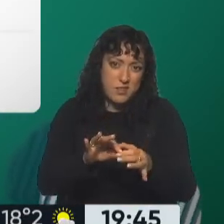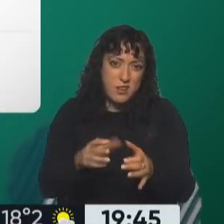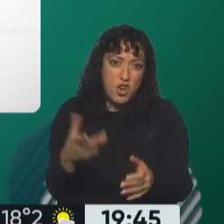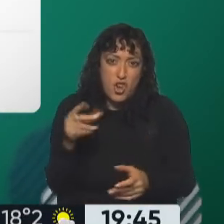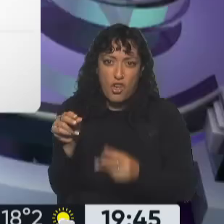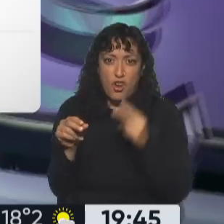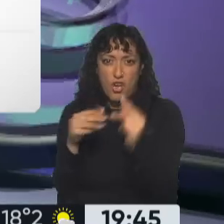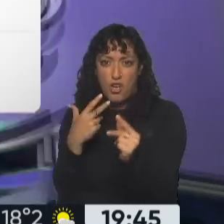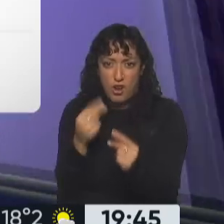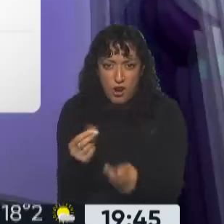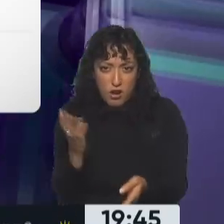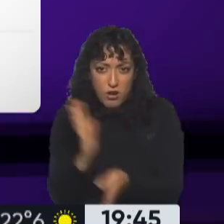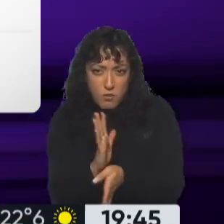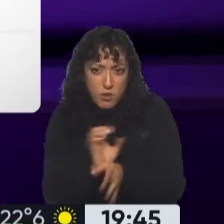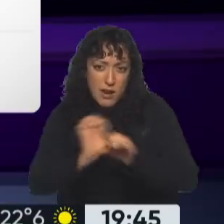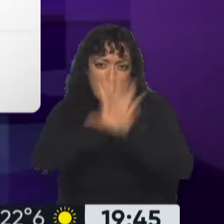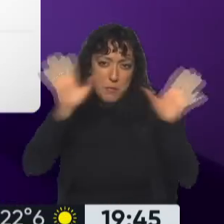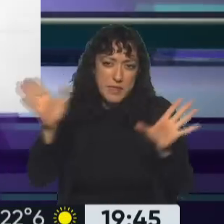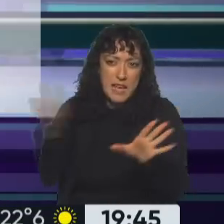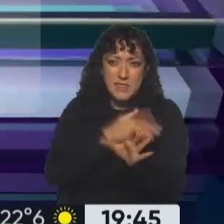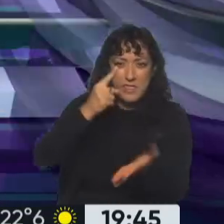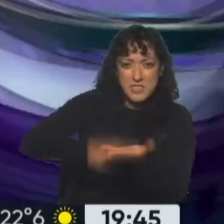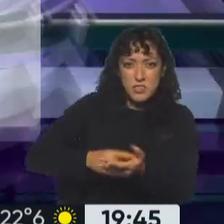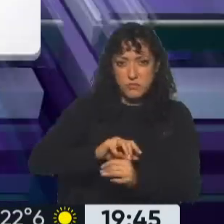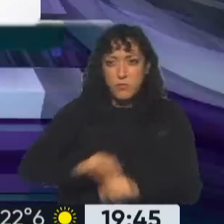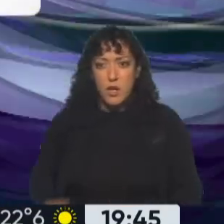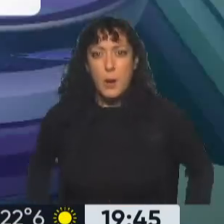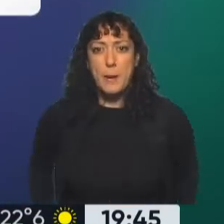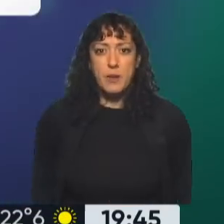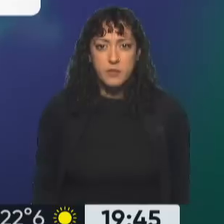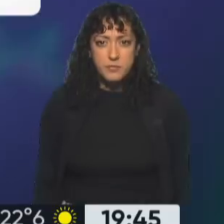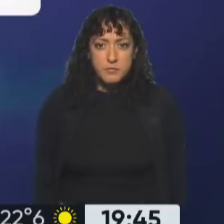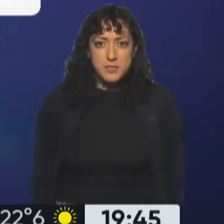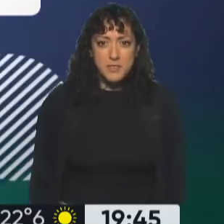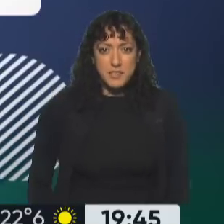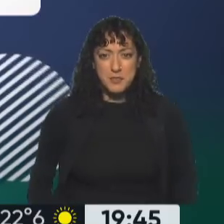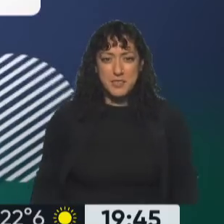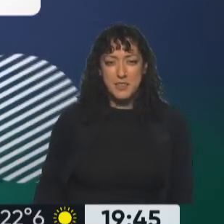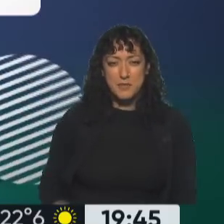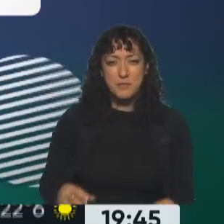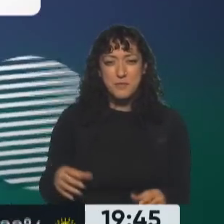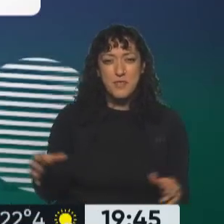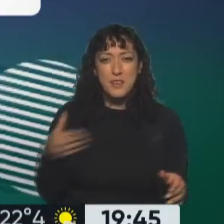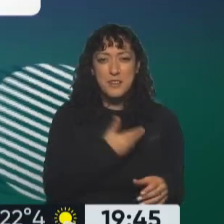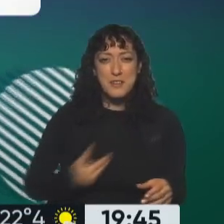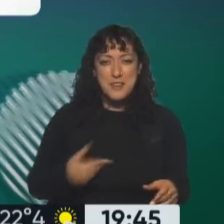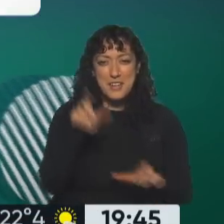constituyeron claramente un anticipo del fallo que recién conocimos. Estamos junto a los